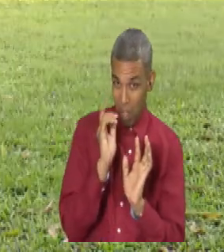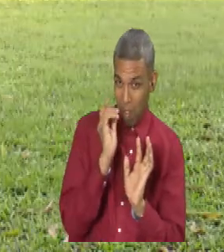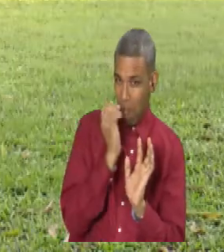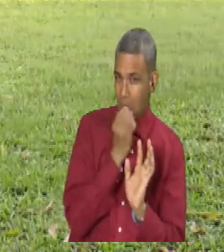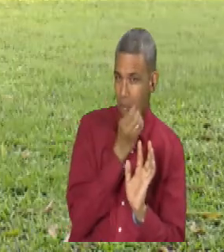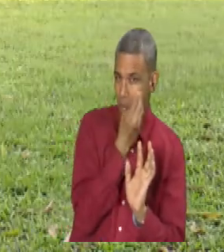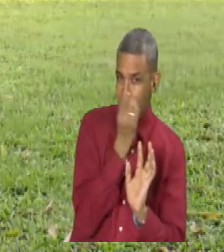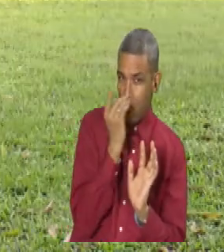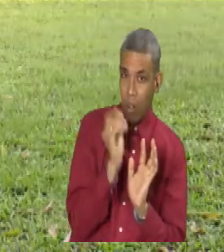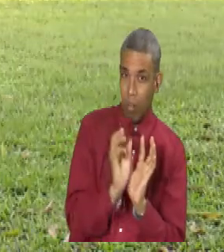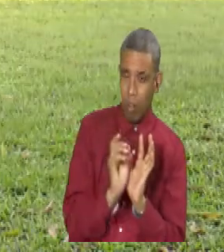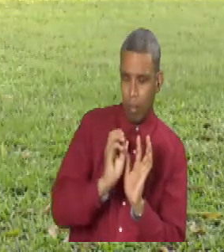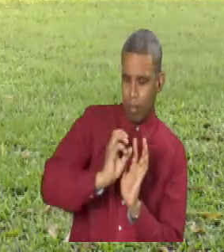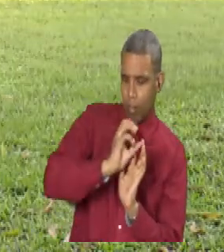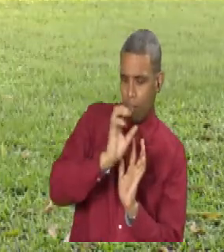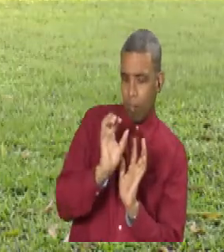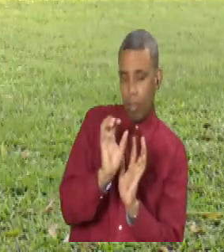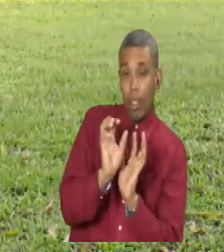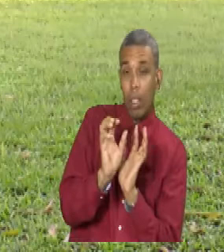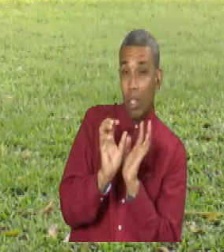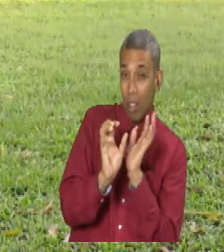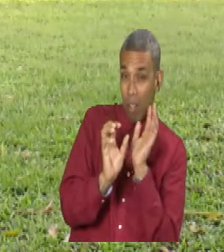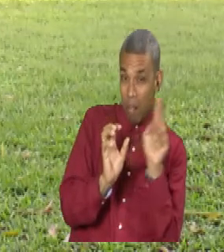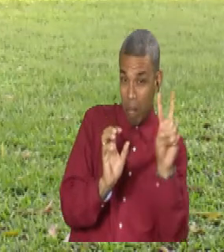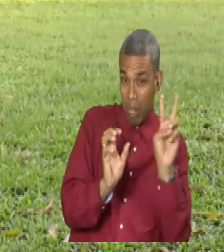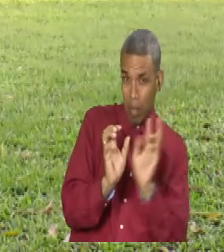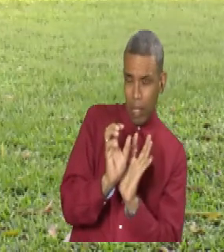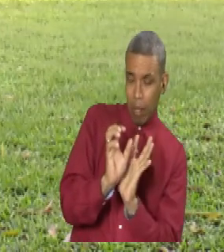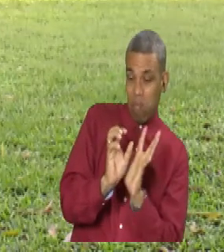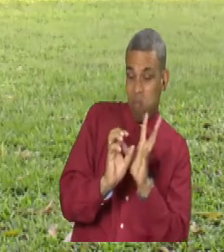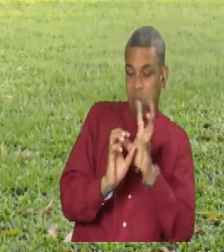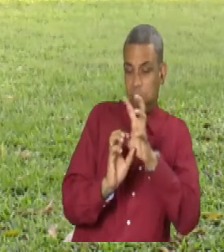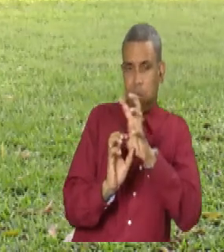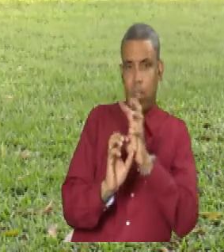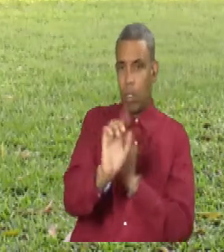se meten todas las flores y el follaje.